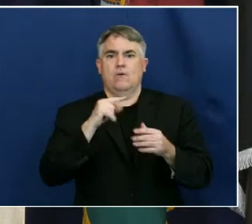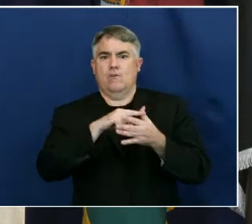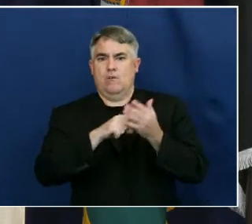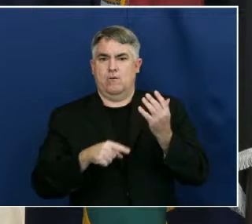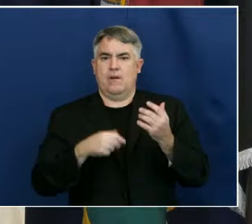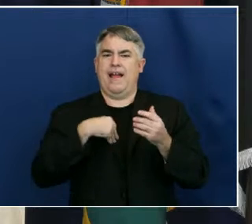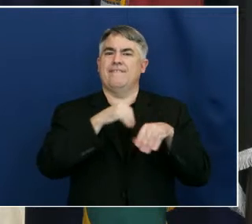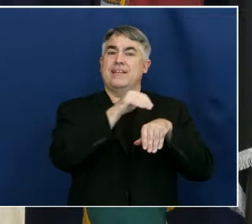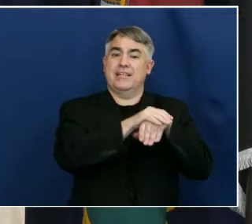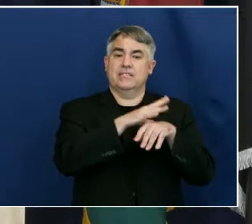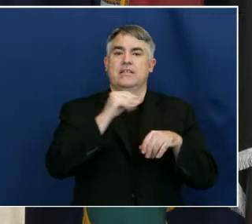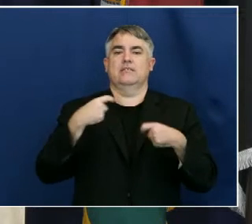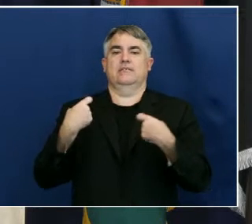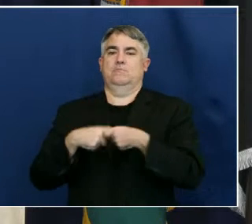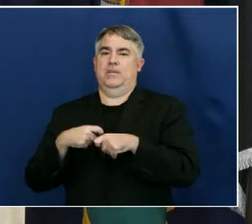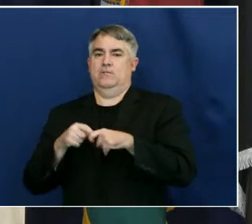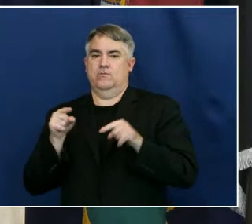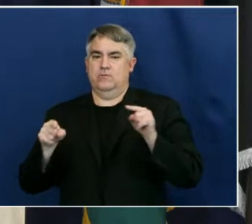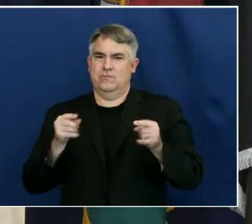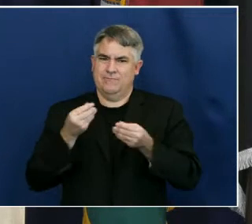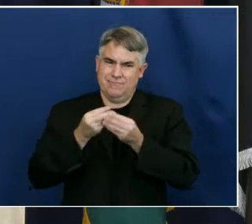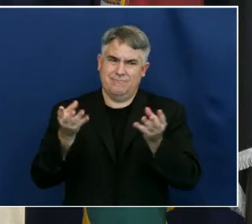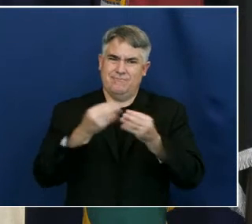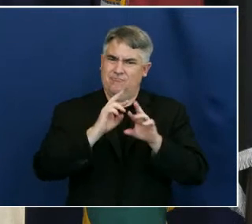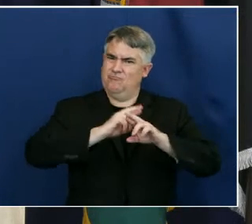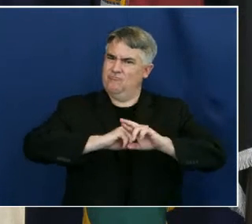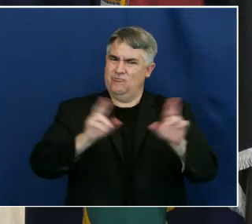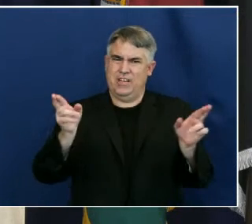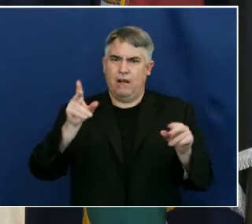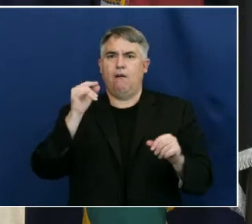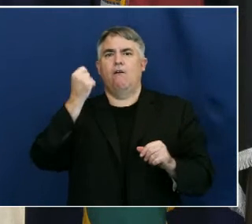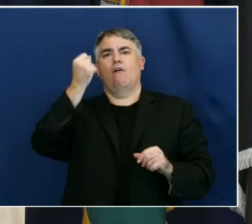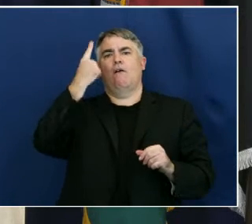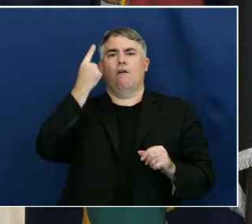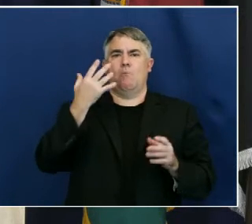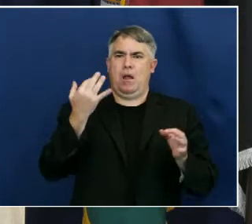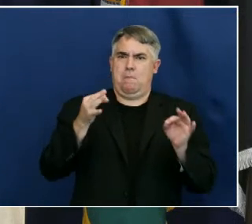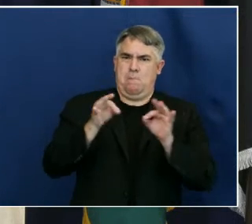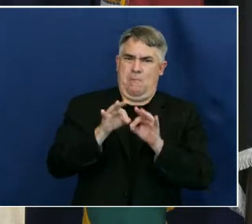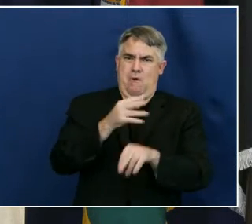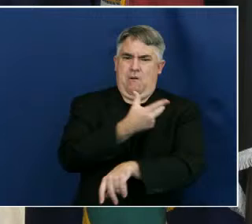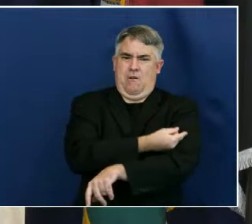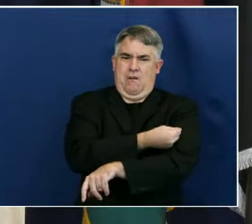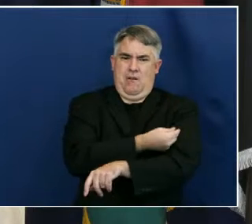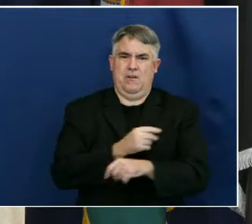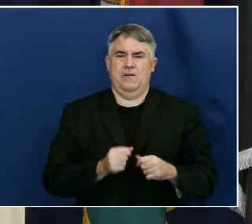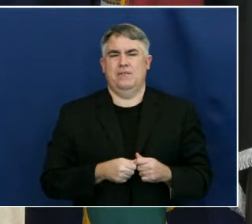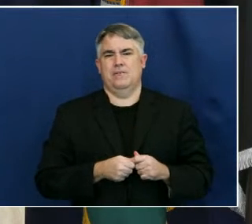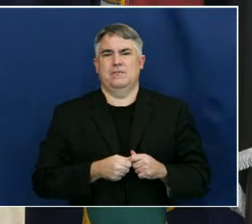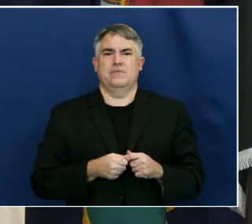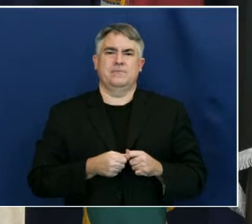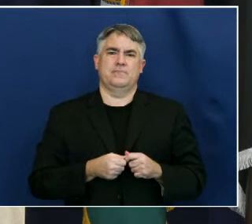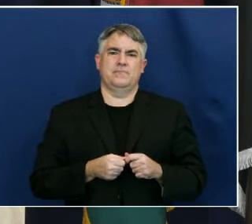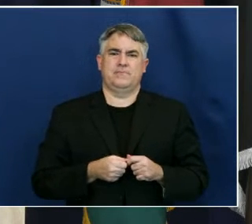have the correct information, and we are making sure that everybody has a vaccine in their arm.